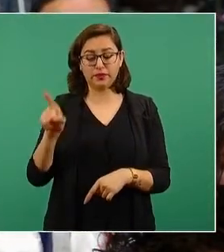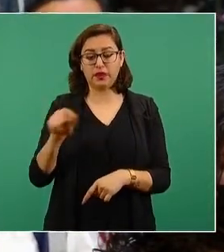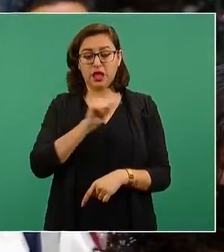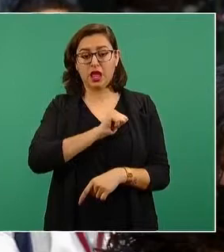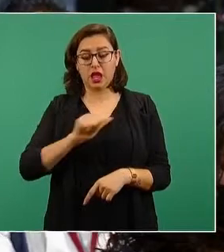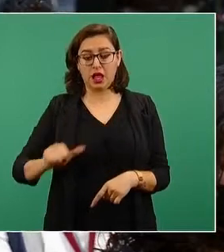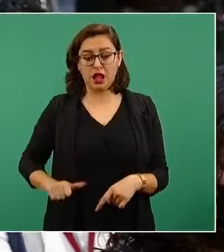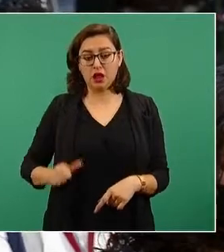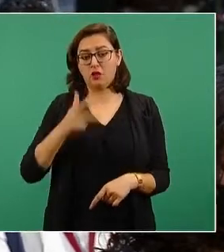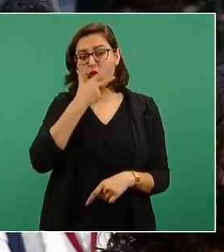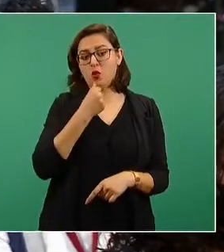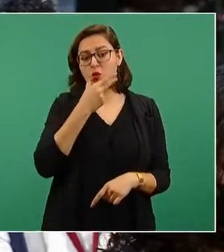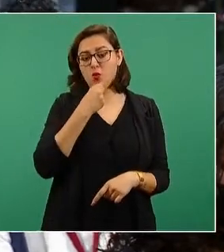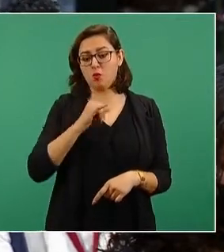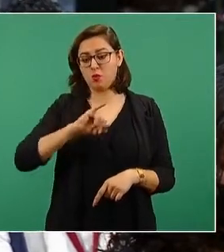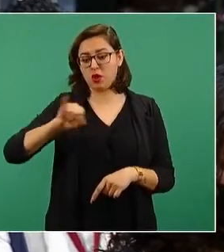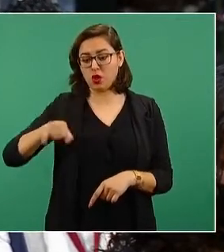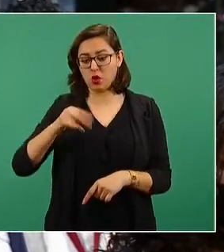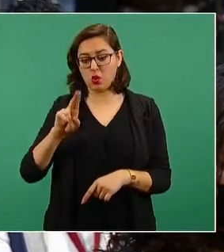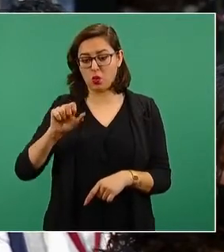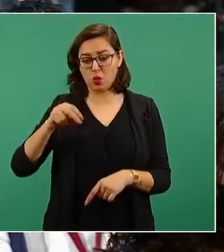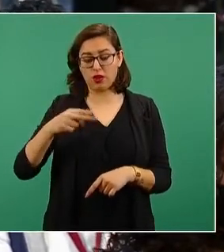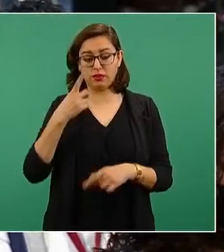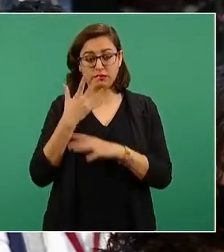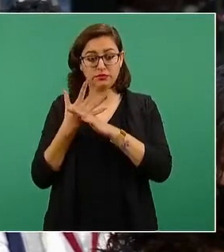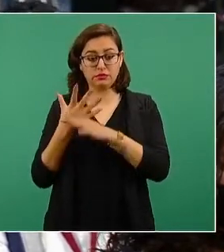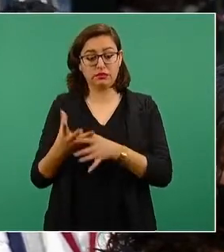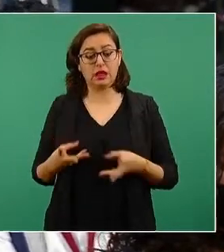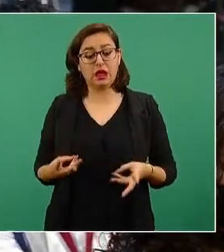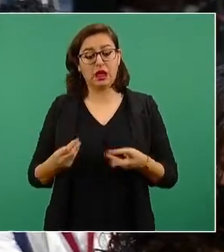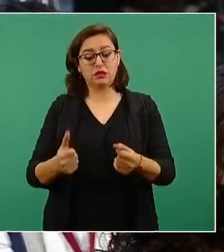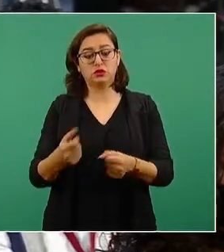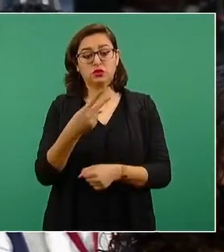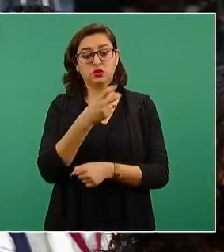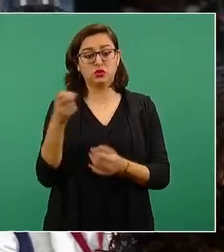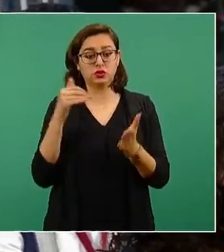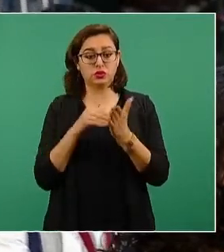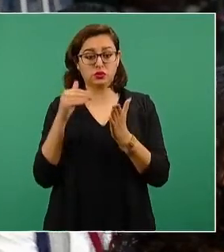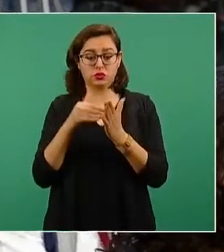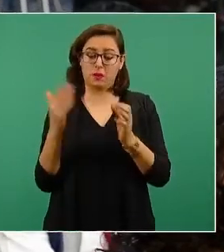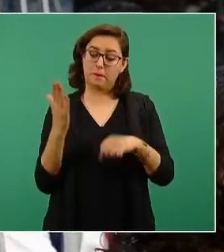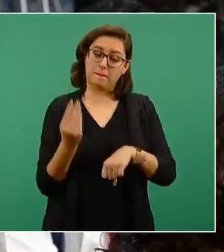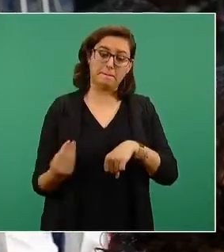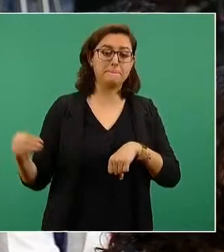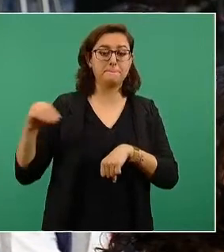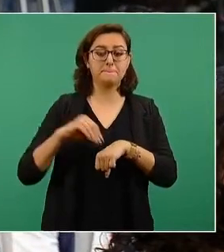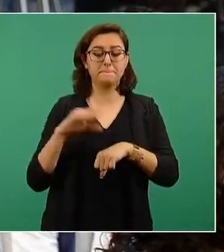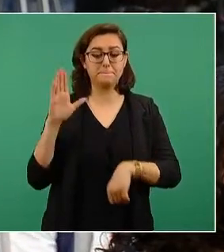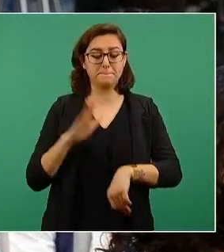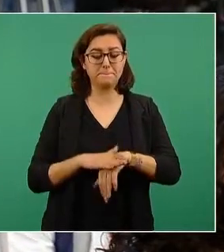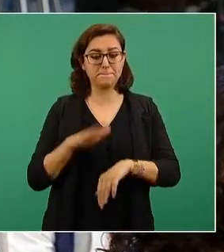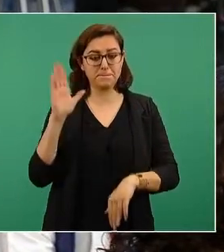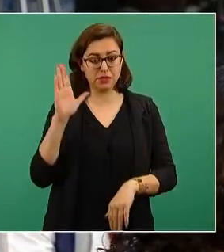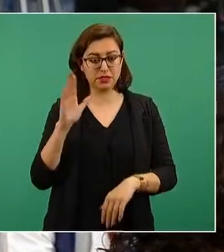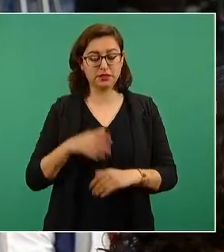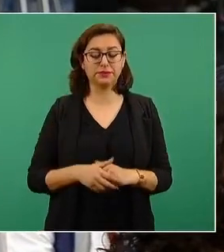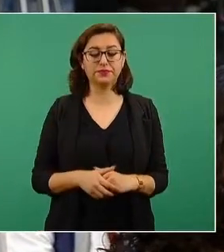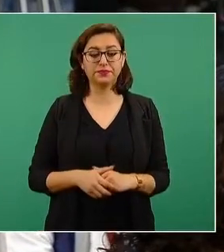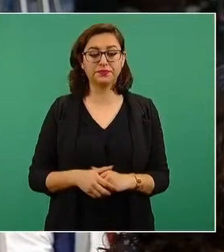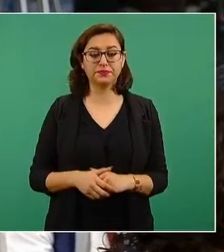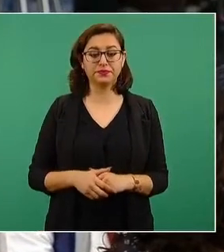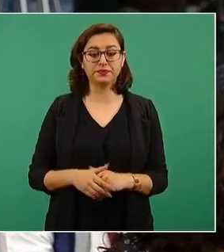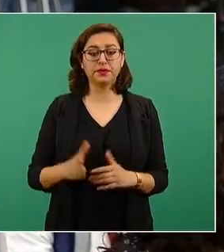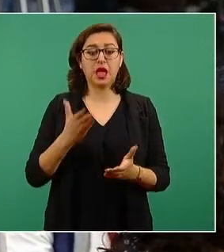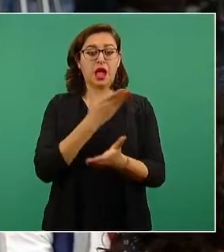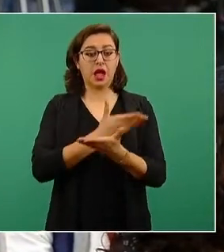Rodolfo Sánchez Gómez gastó 211 millones más de lo que declaró públicamente. Esto más las